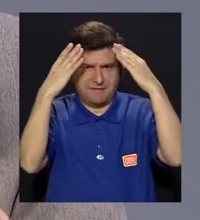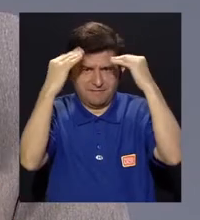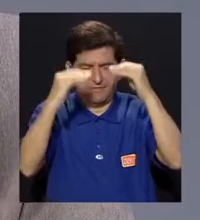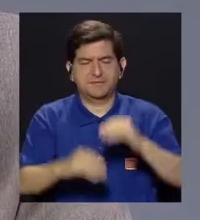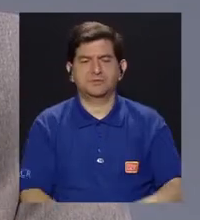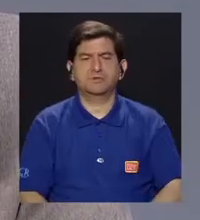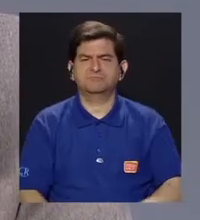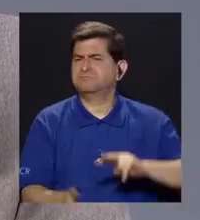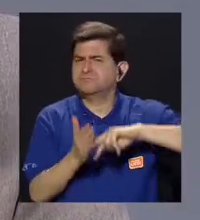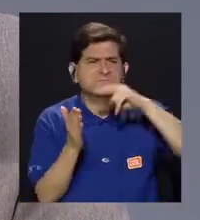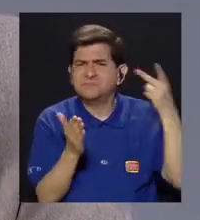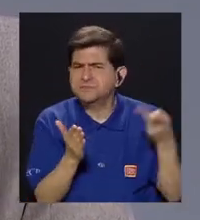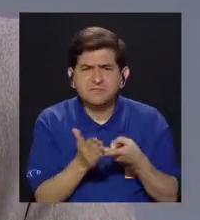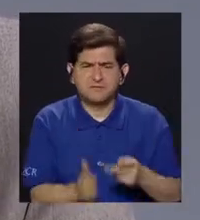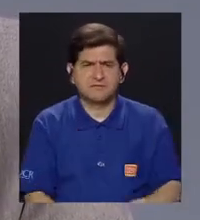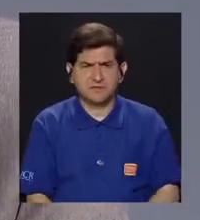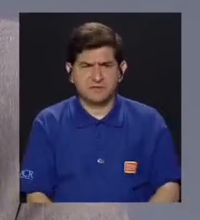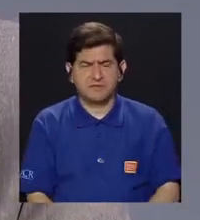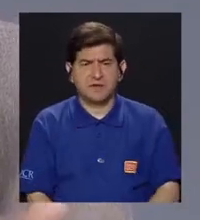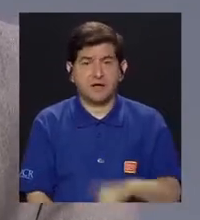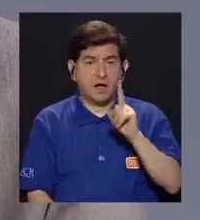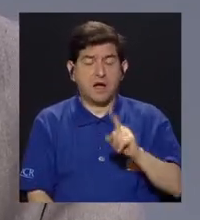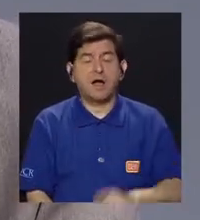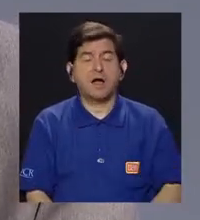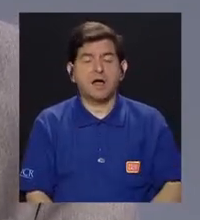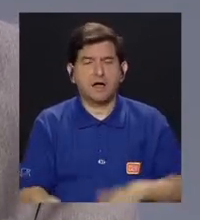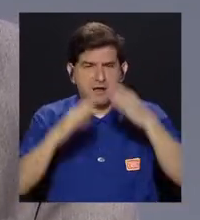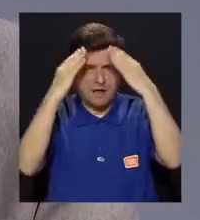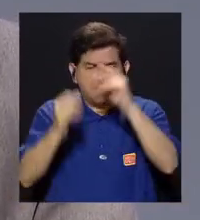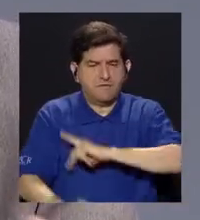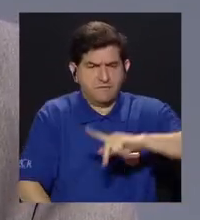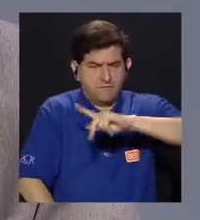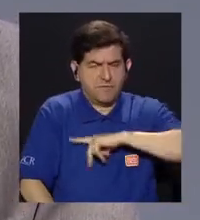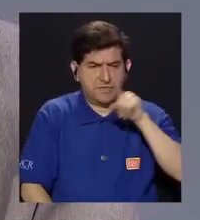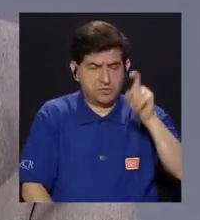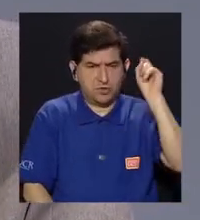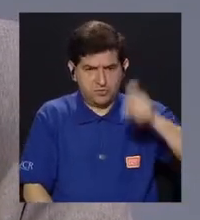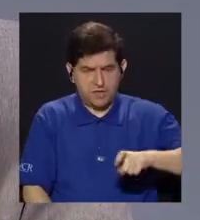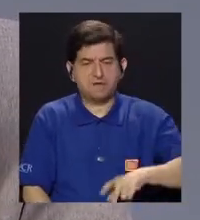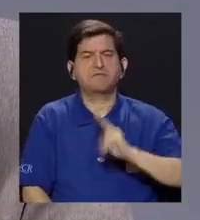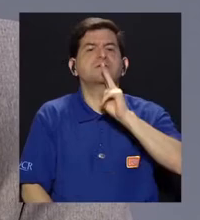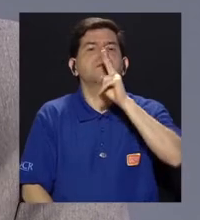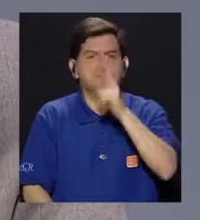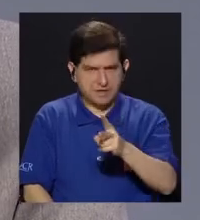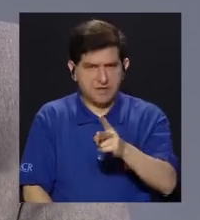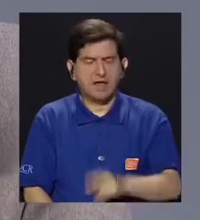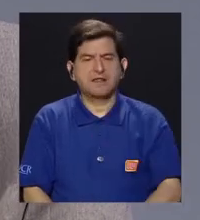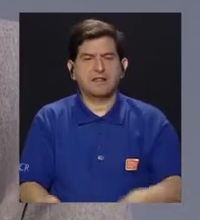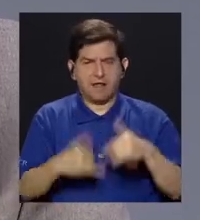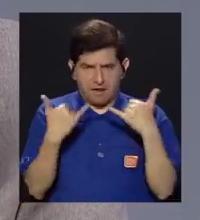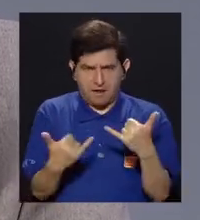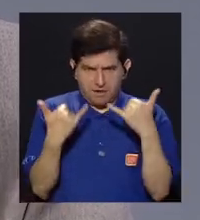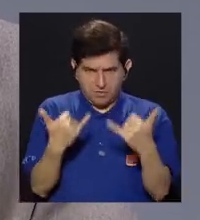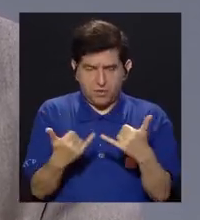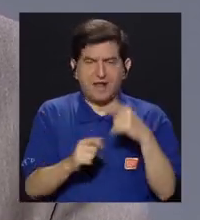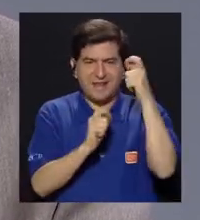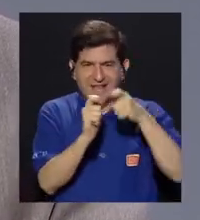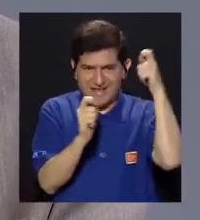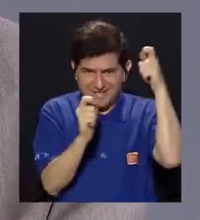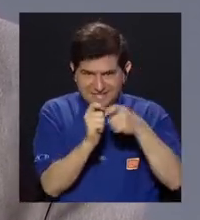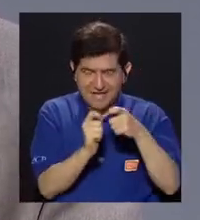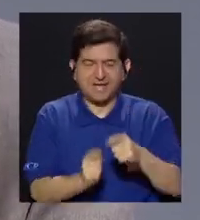significa que cuando se trata un dato personal el mismo debe ser veraz debe ser actual debe ser